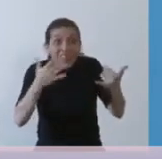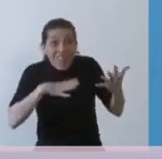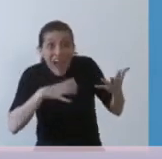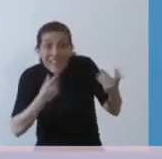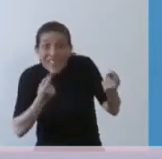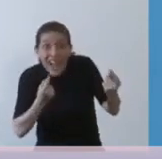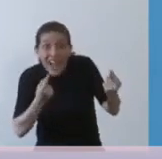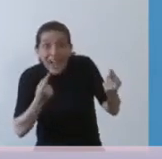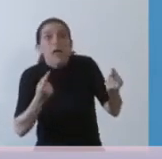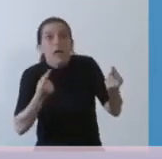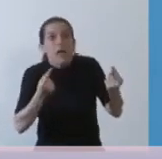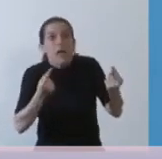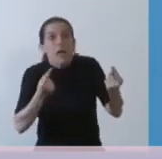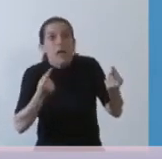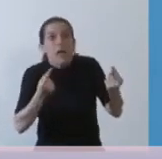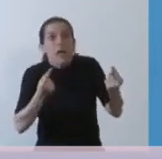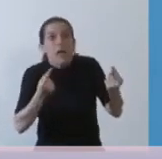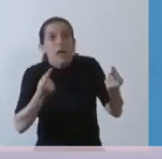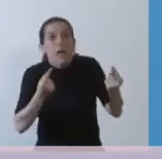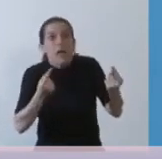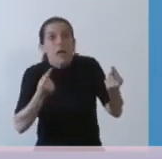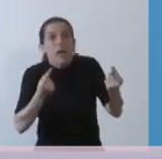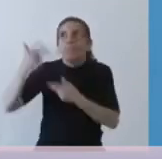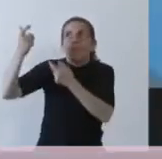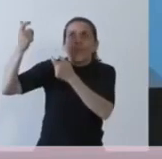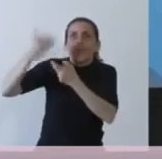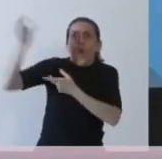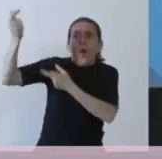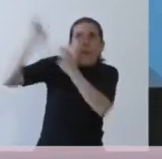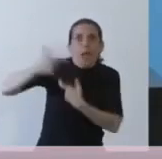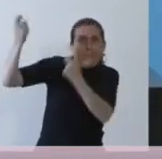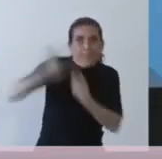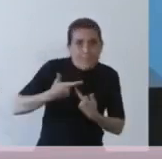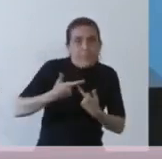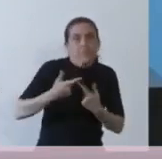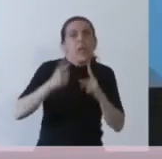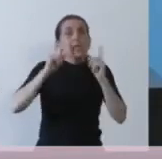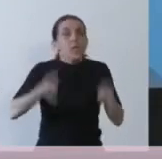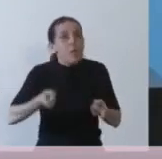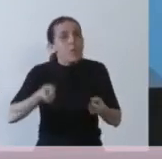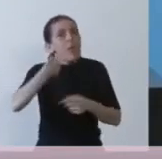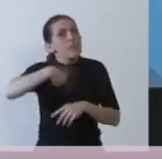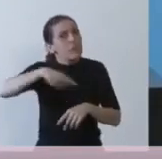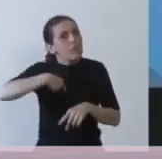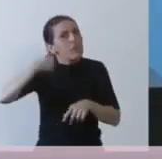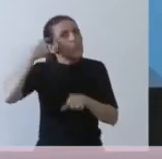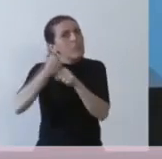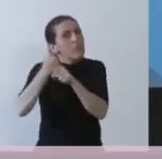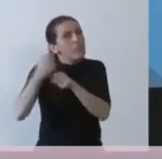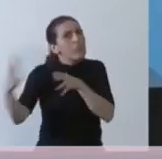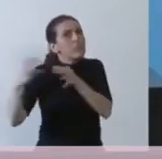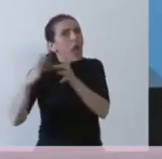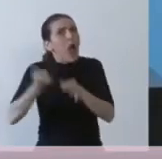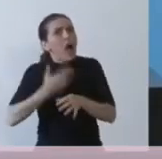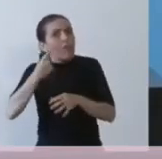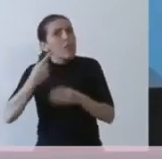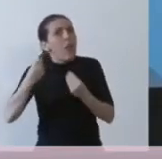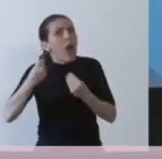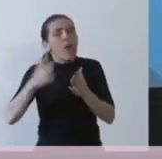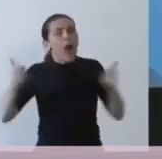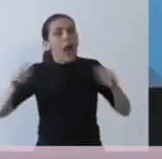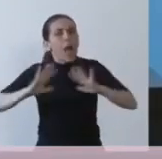autorizará la exportación eh Por último También estamos trabajando con la fip para este acelerar